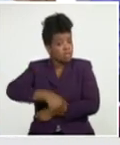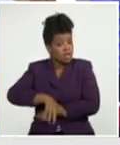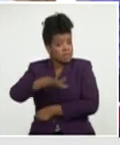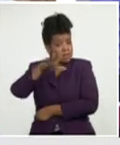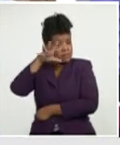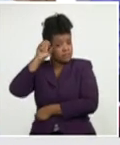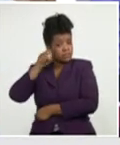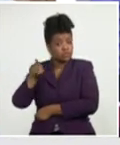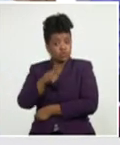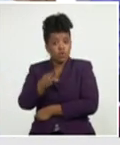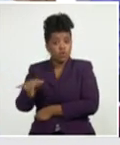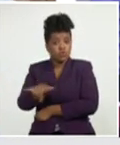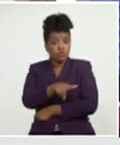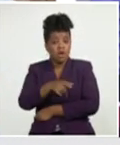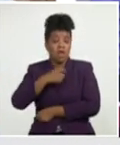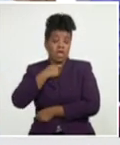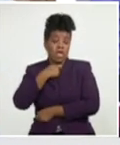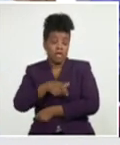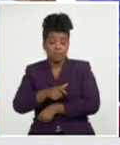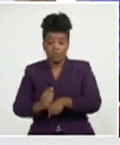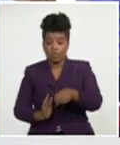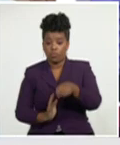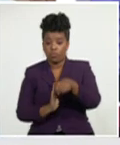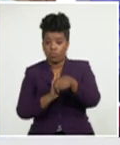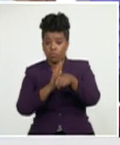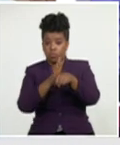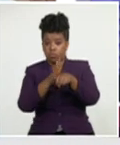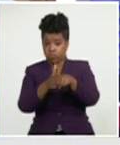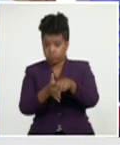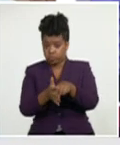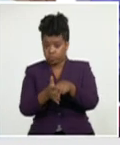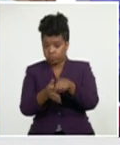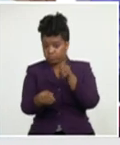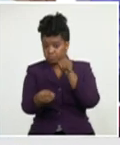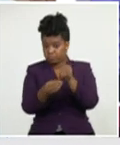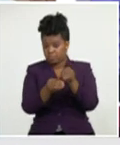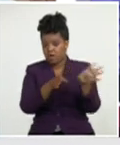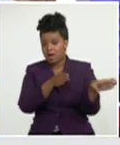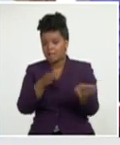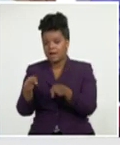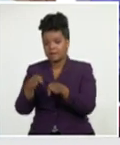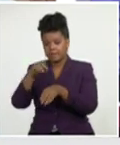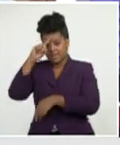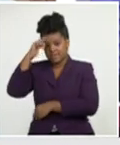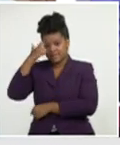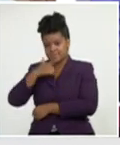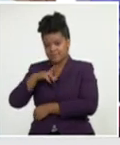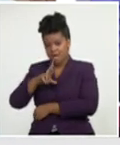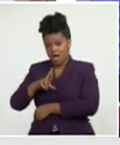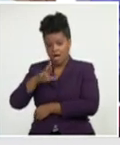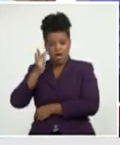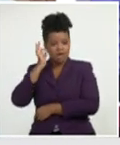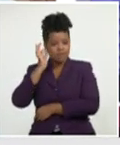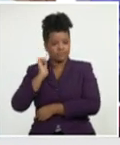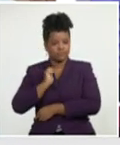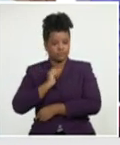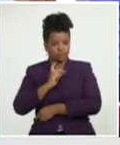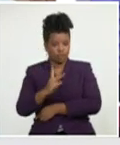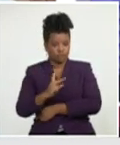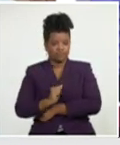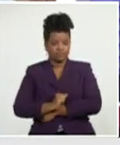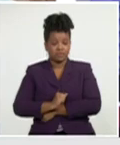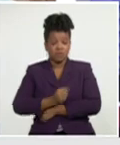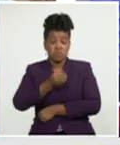la infección por SARS-CoV-2 que la enfermedad COVID-19. Puede ocurrir que los vacunados den